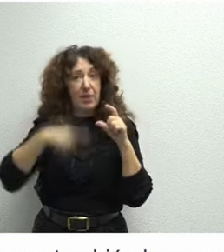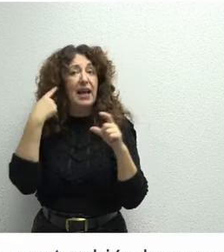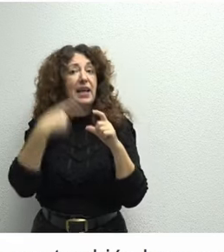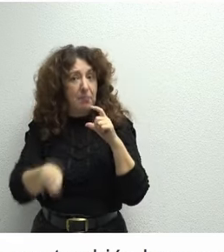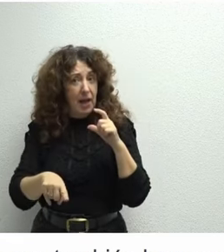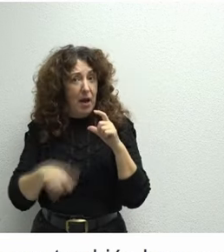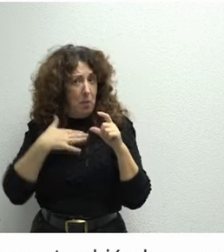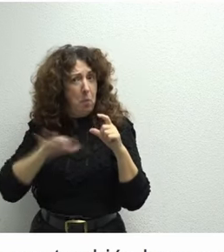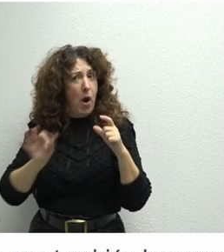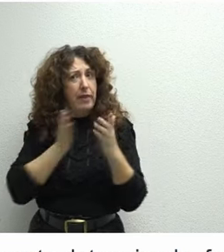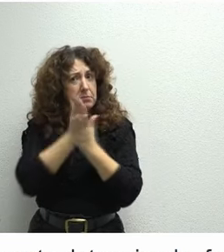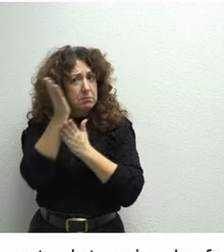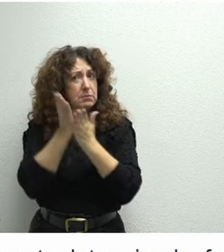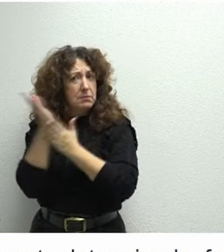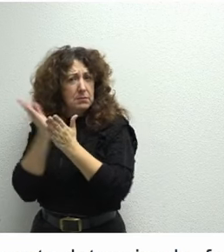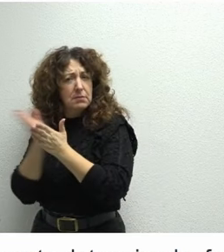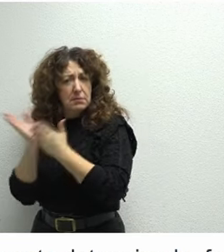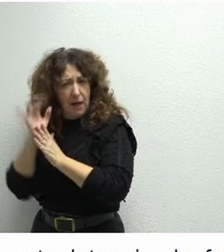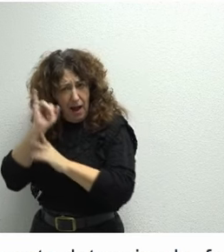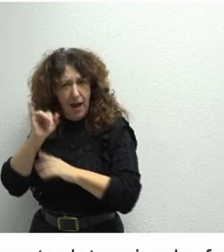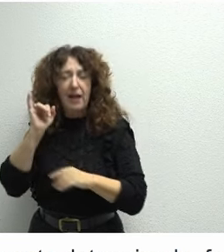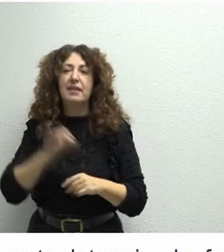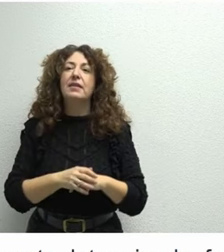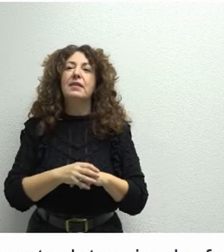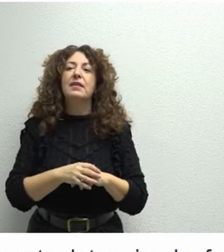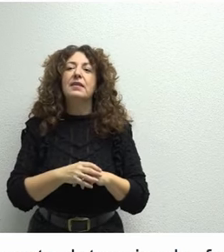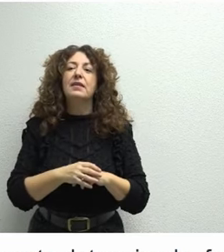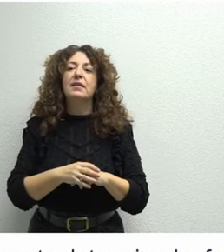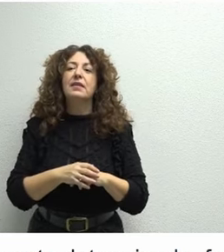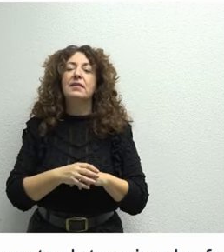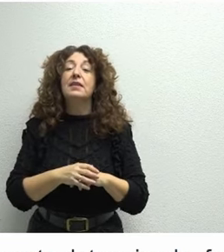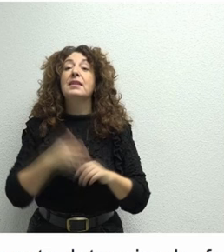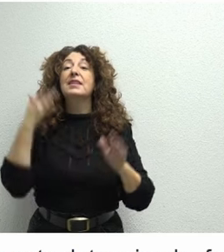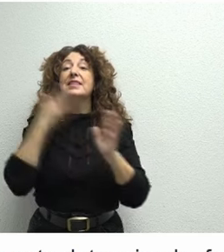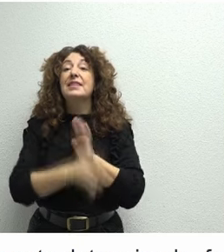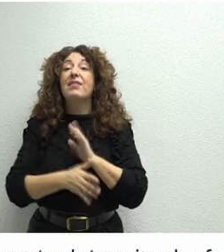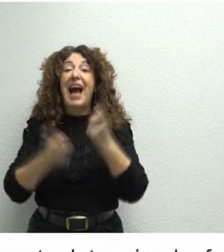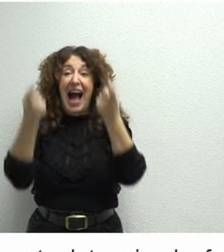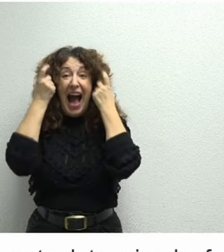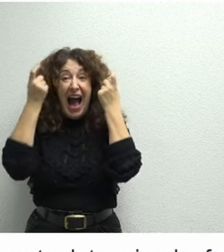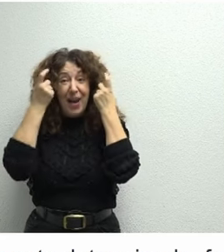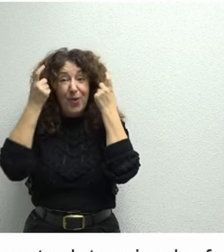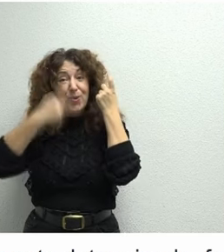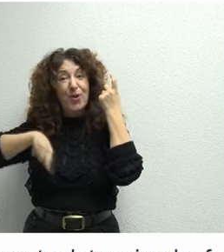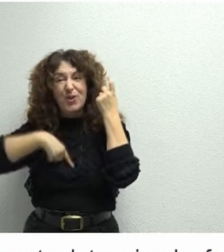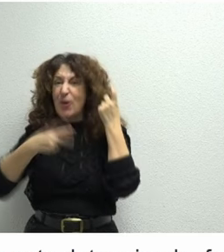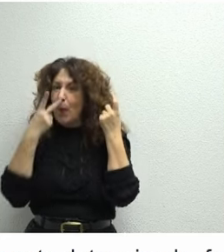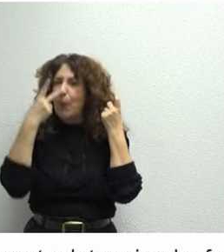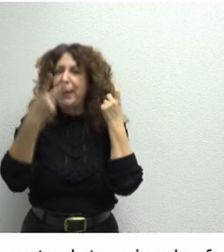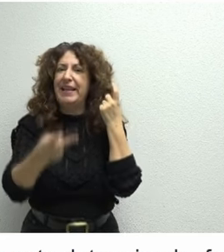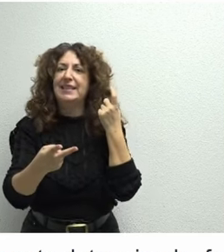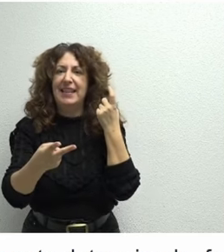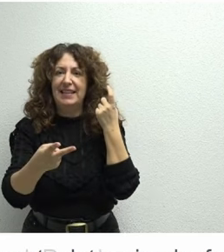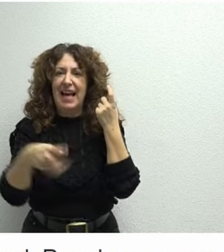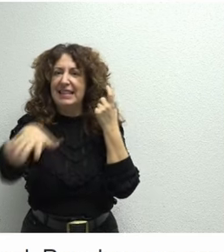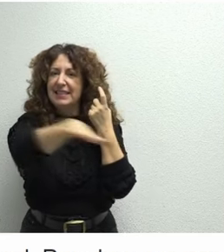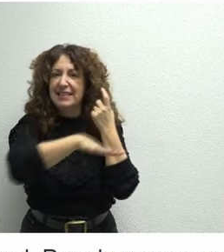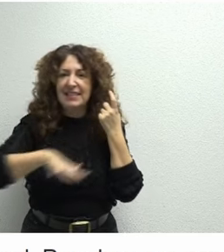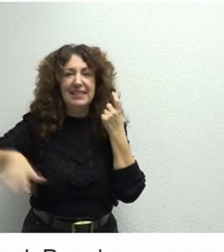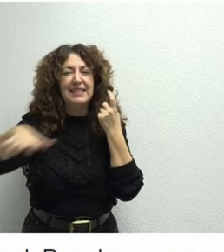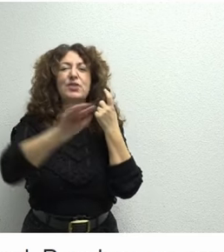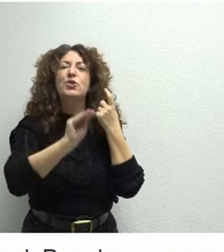también está como decíamos se visita al alumno en su entorno se hace de alguna manera esa